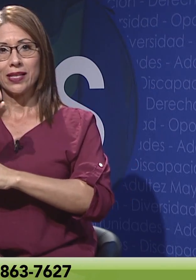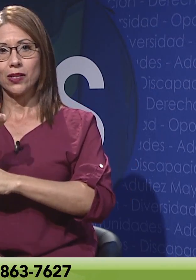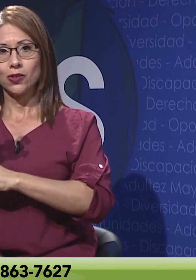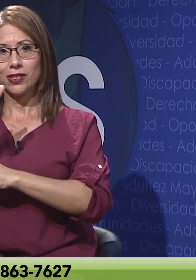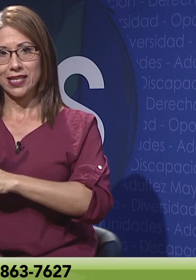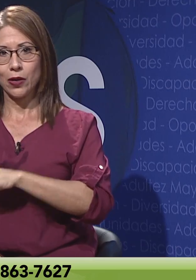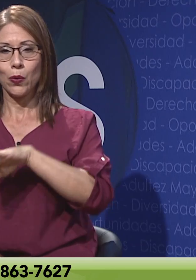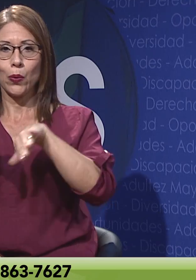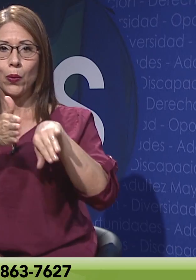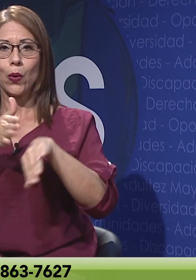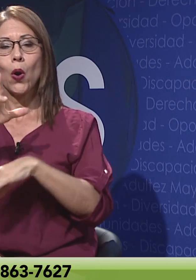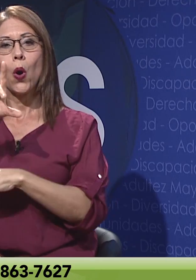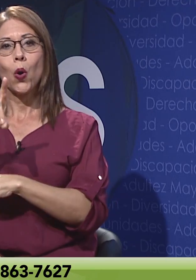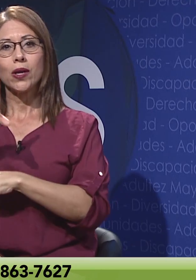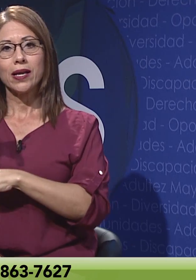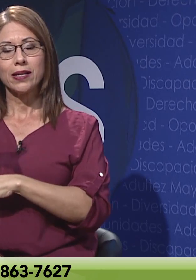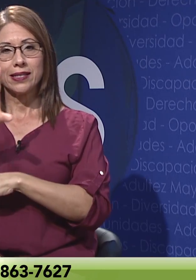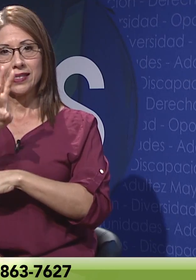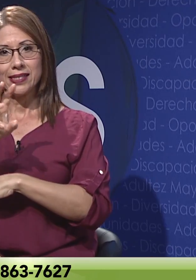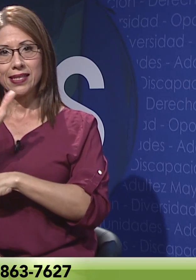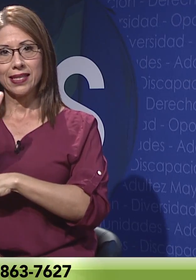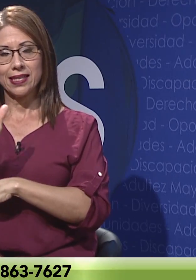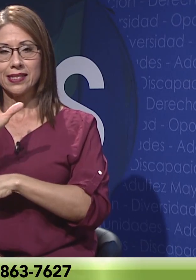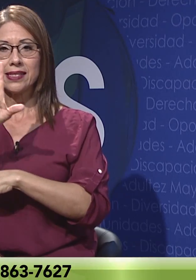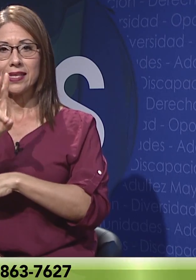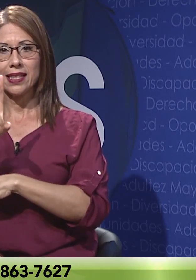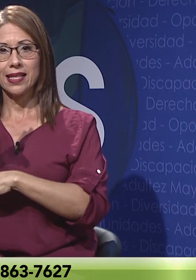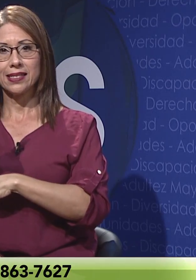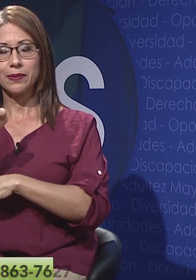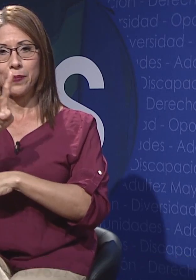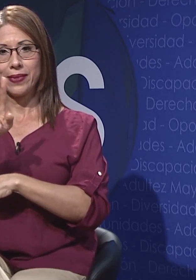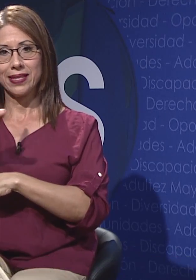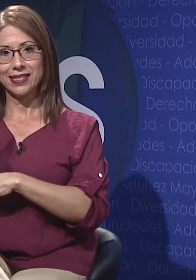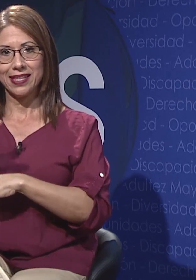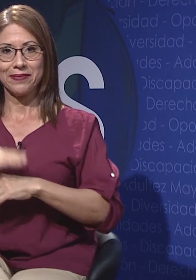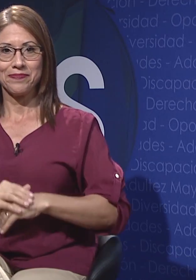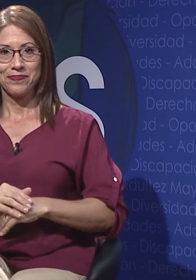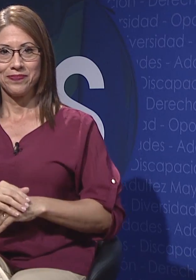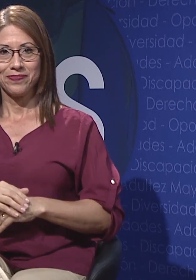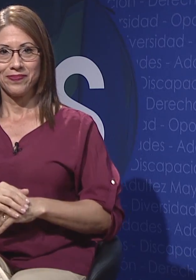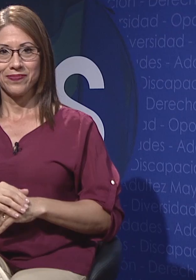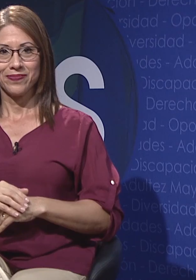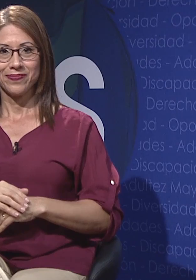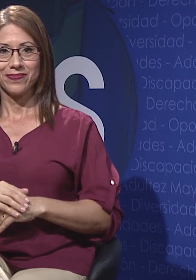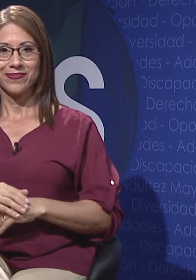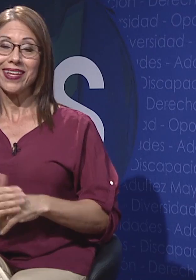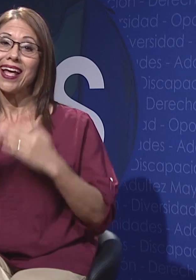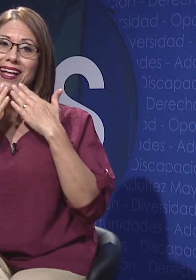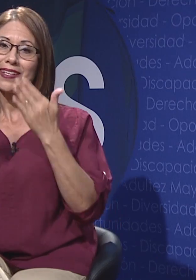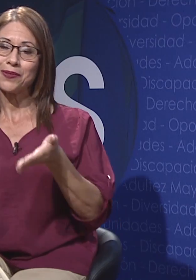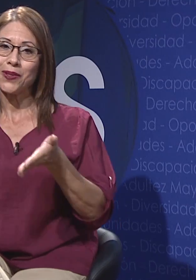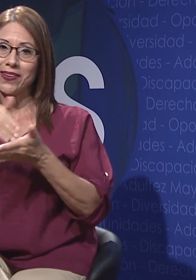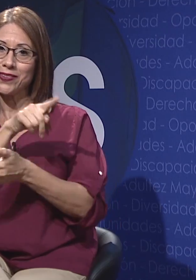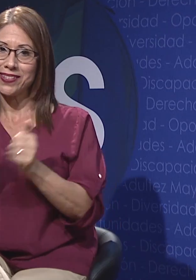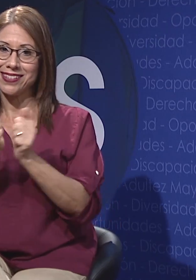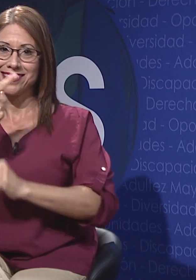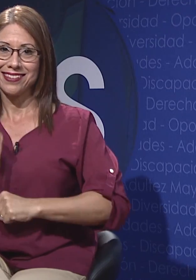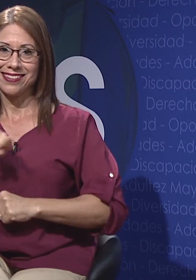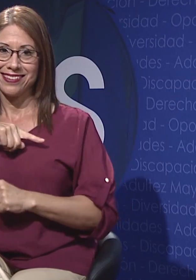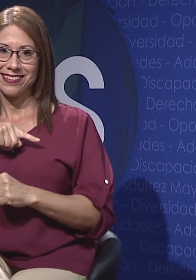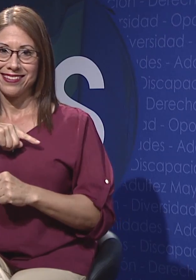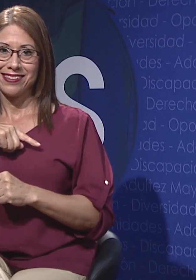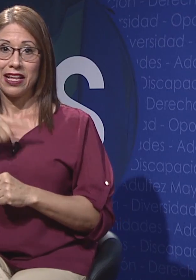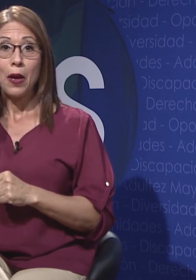85 05 u 88 63 76 27. Le agradecemos una vez más por su